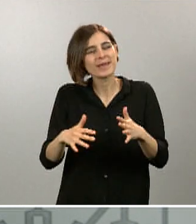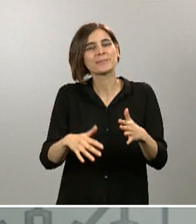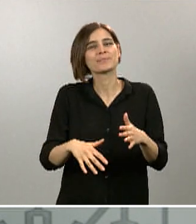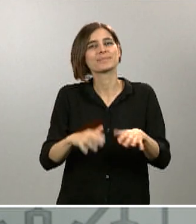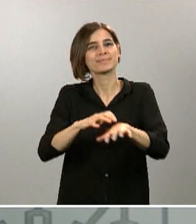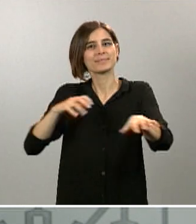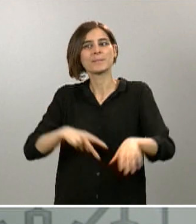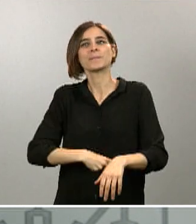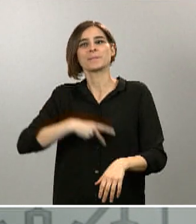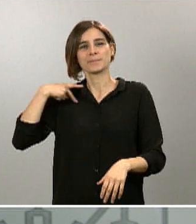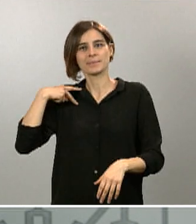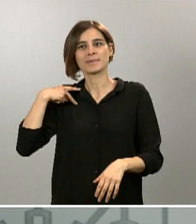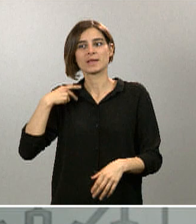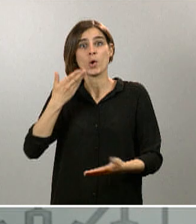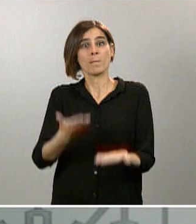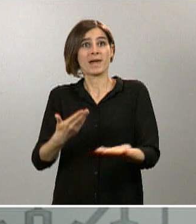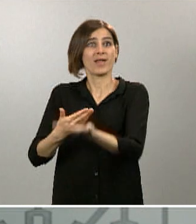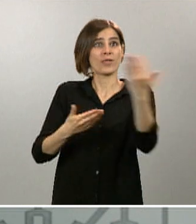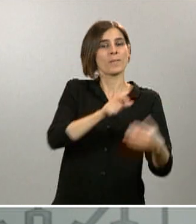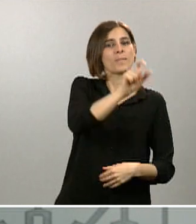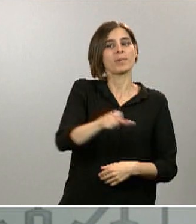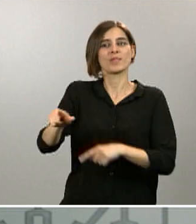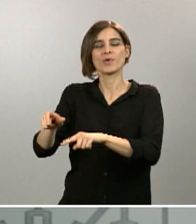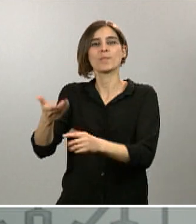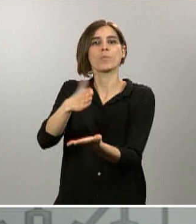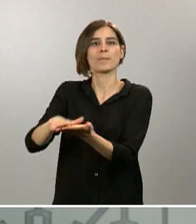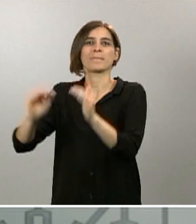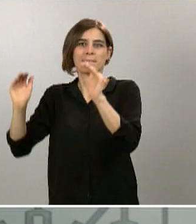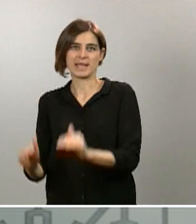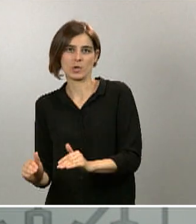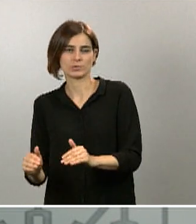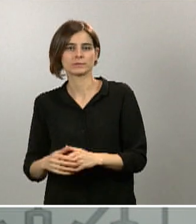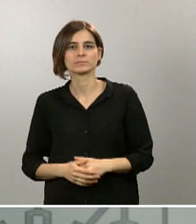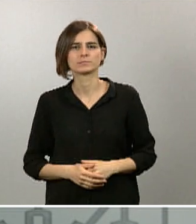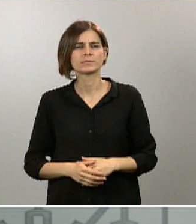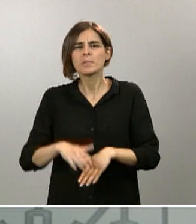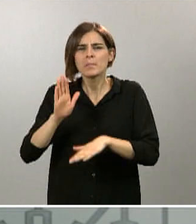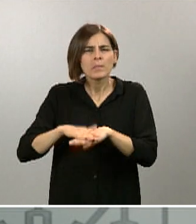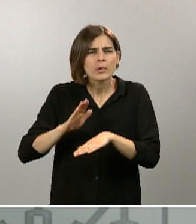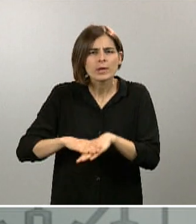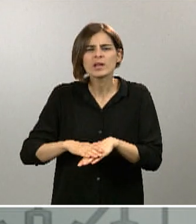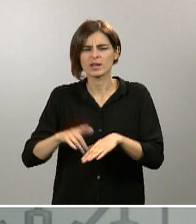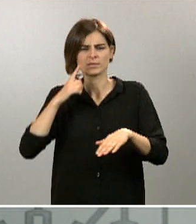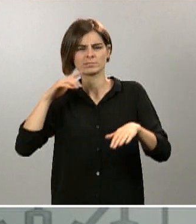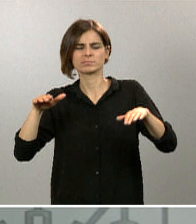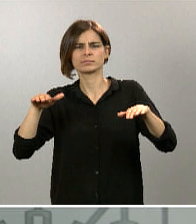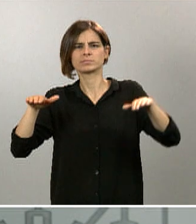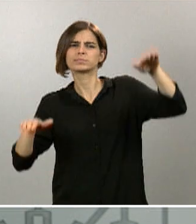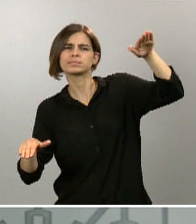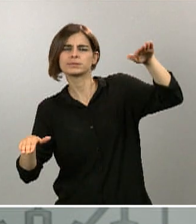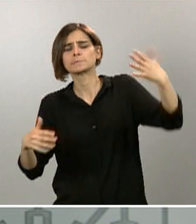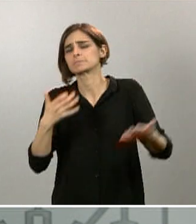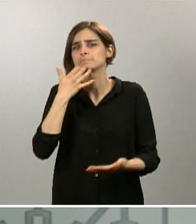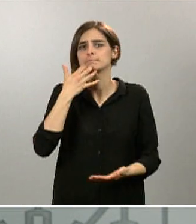que la población general. Hay varios factores que pueden indicar, que pueden explicar esa diferente gravedad. Primero,